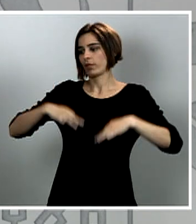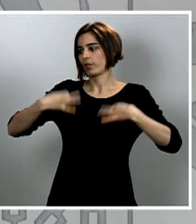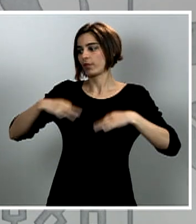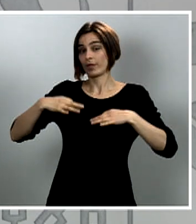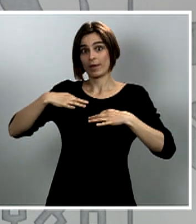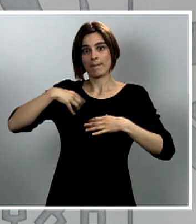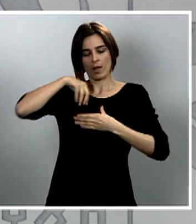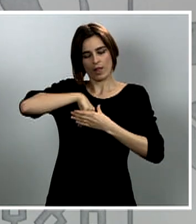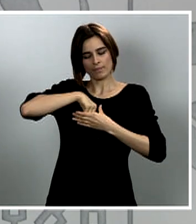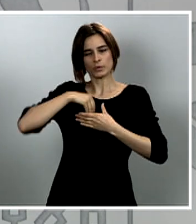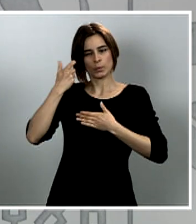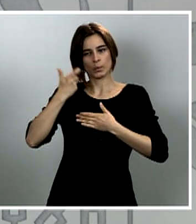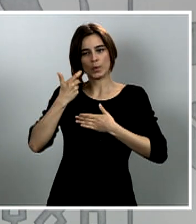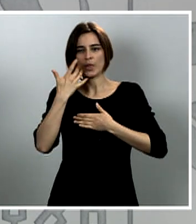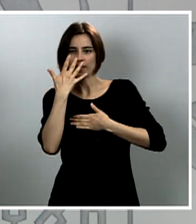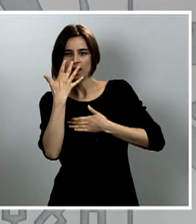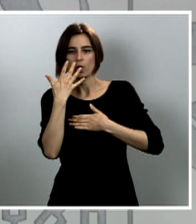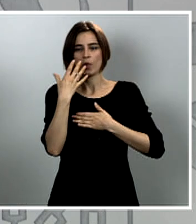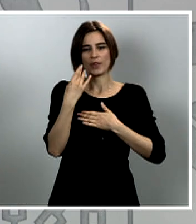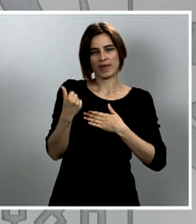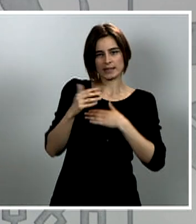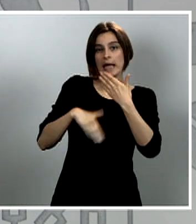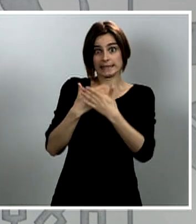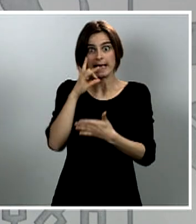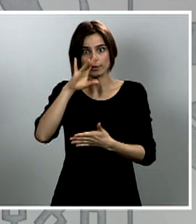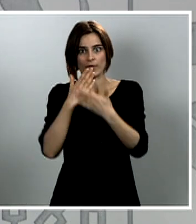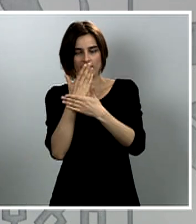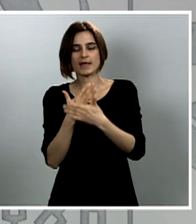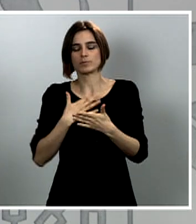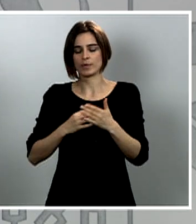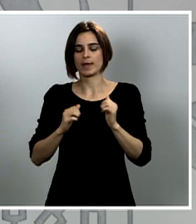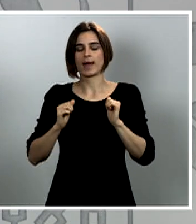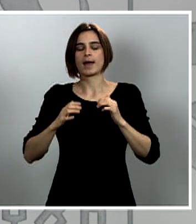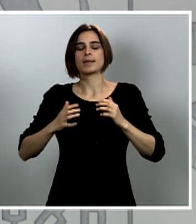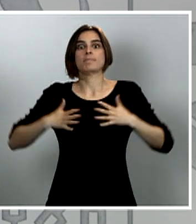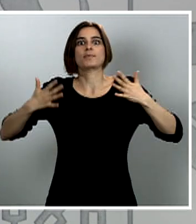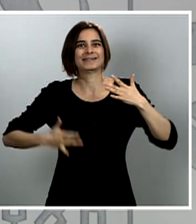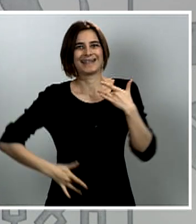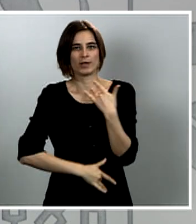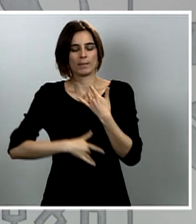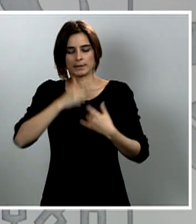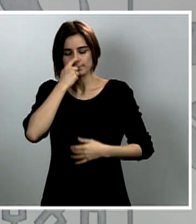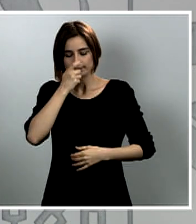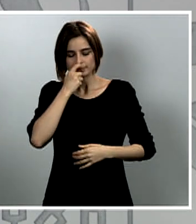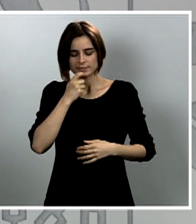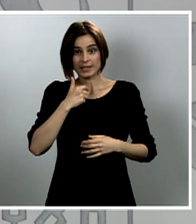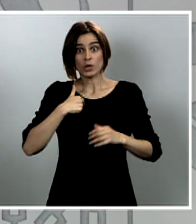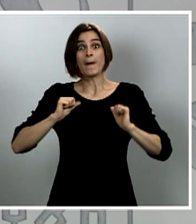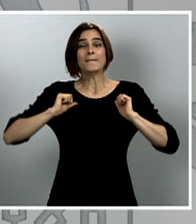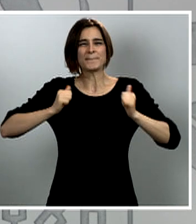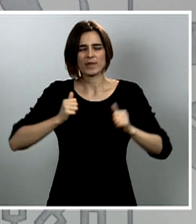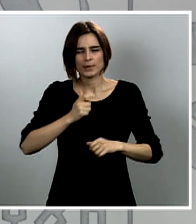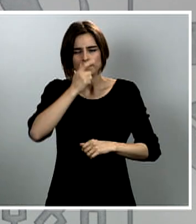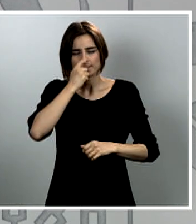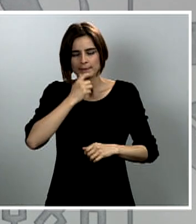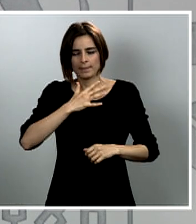promedio. Desde que tiene esos síntomas y los percibe como suficientemente importantes como